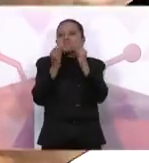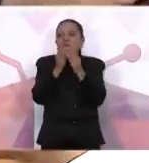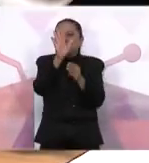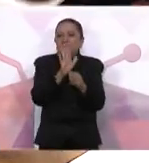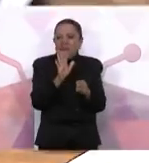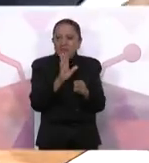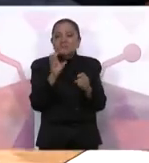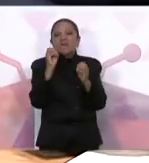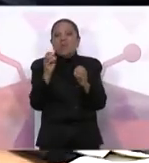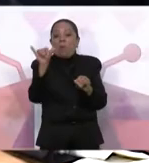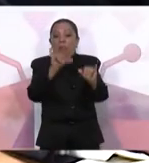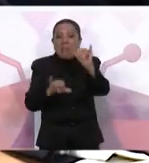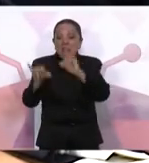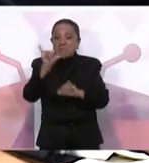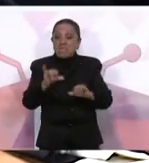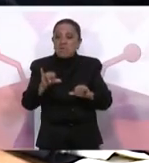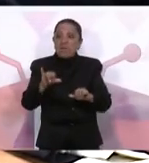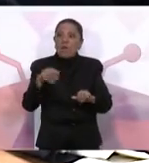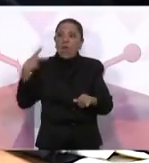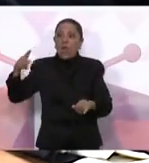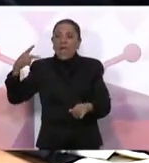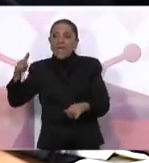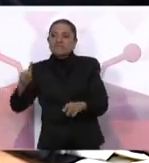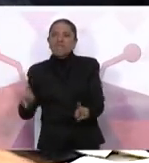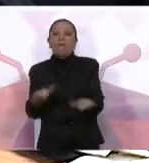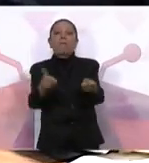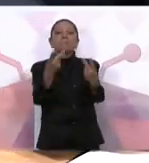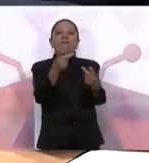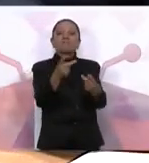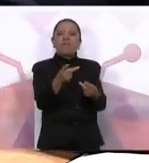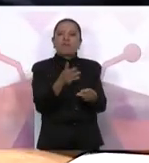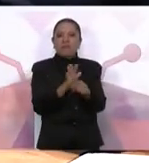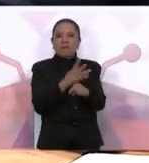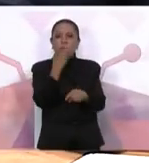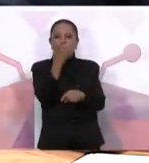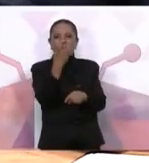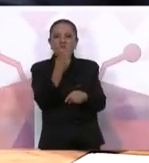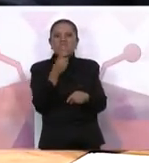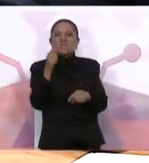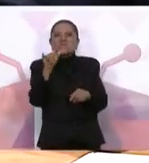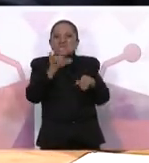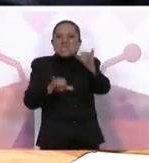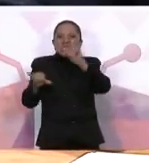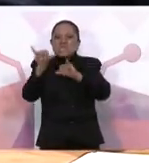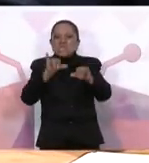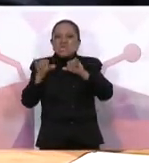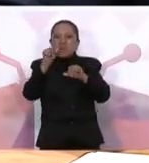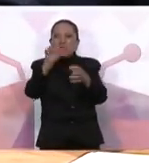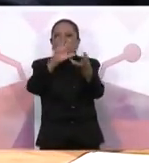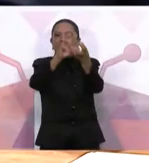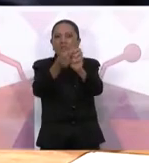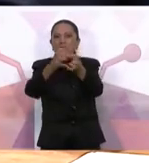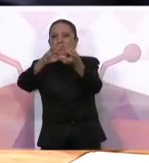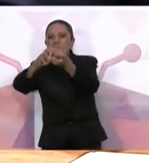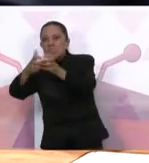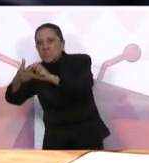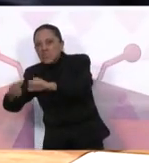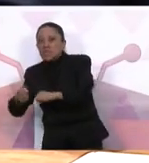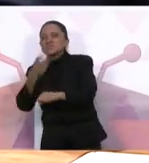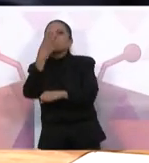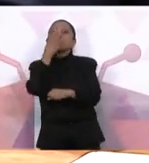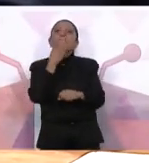este tipo de uso de substancias químicas son las que están precisamente destruyendo las abejas los apiarios